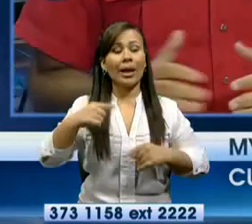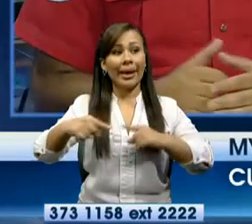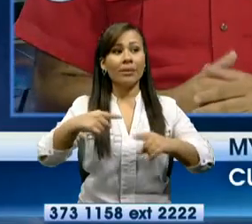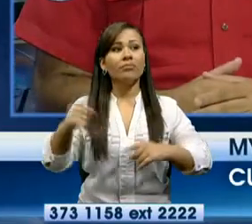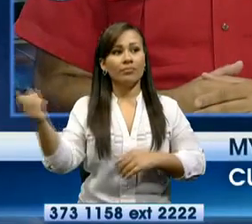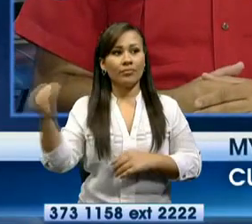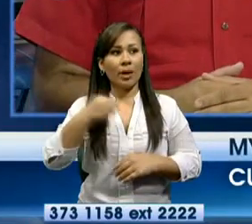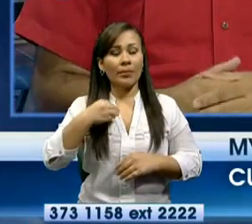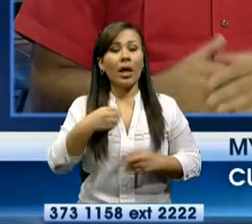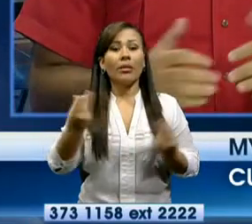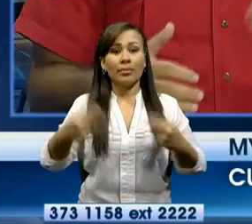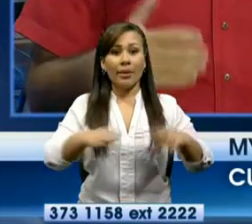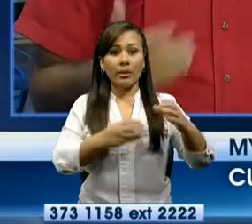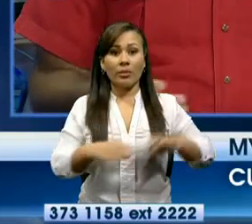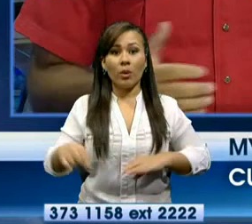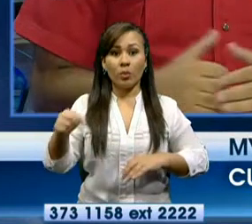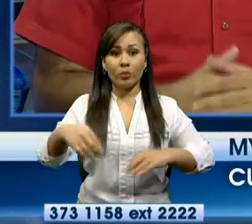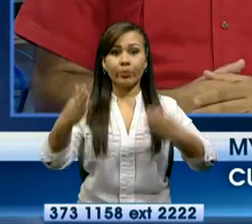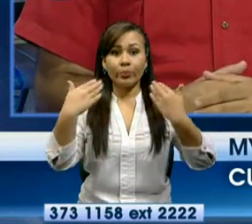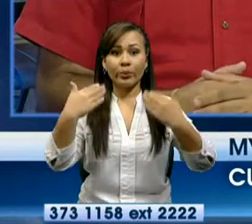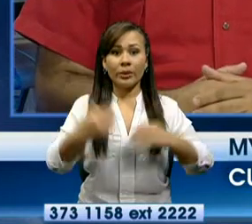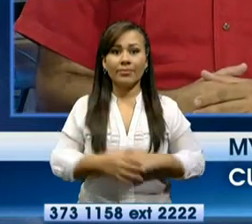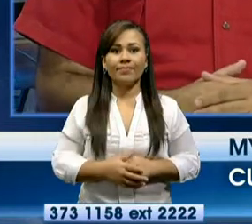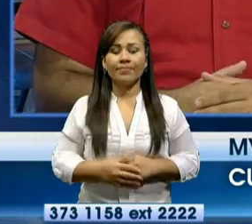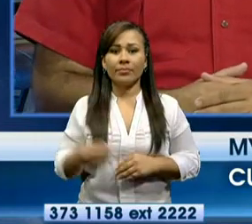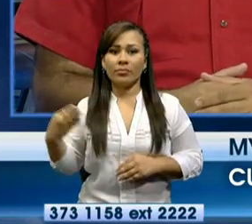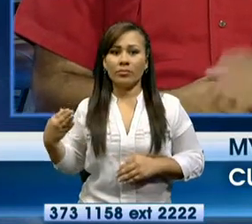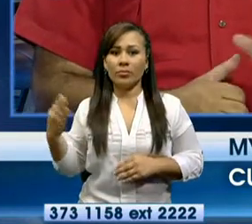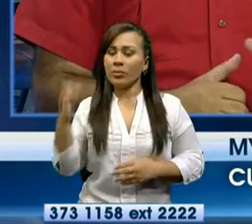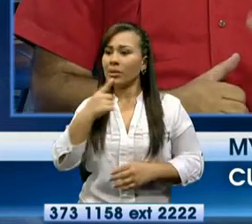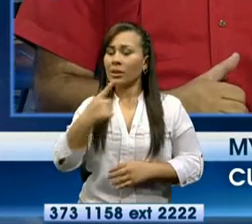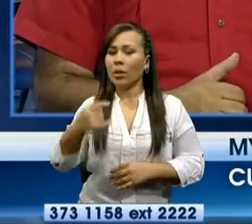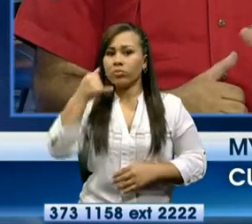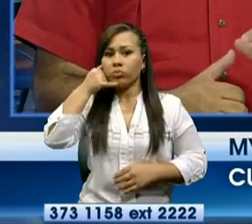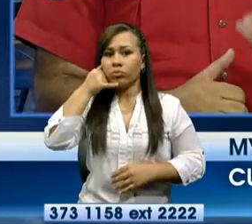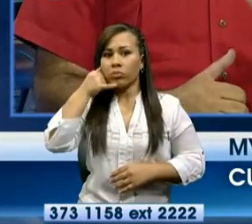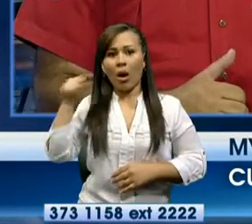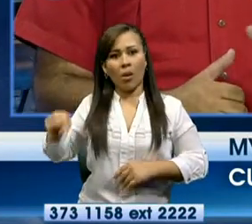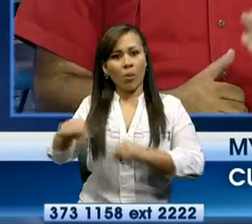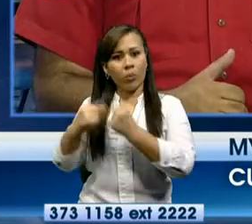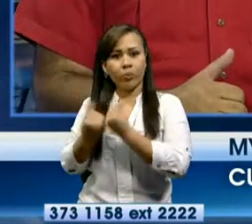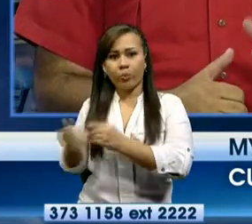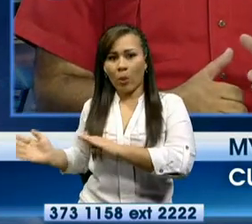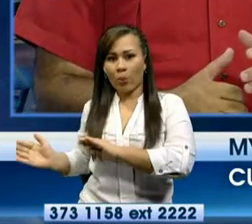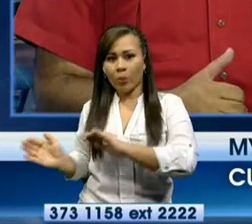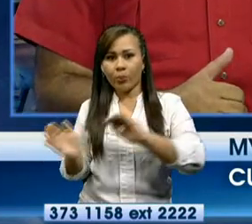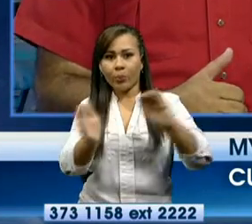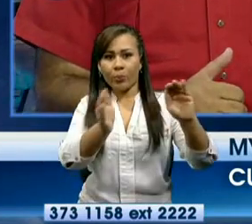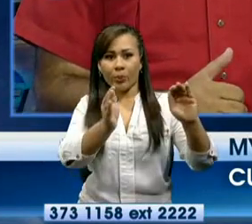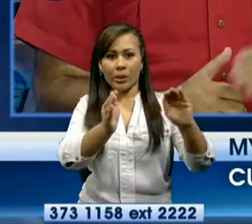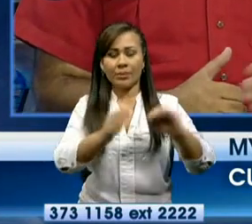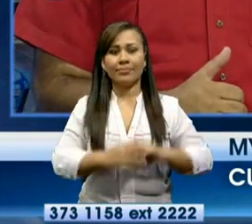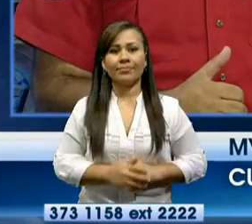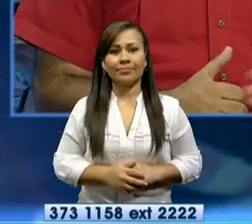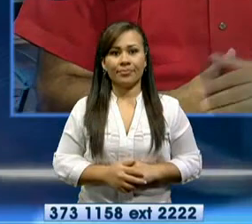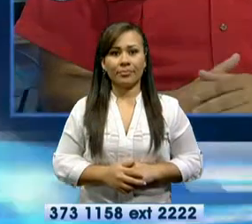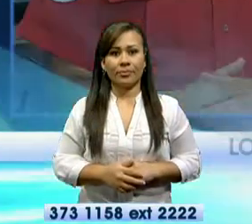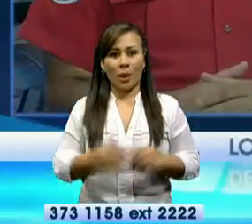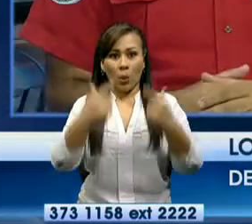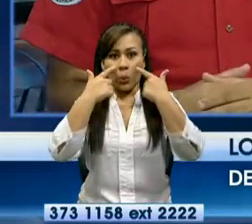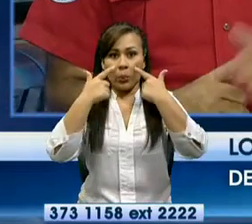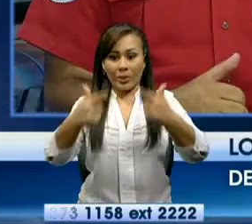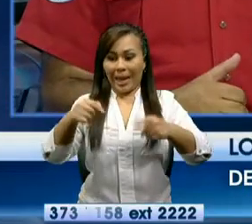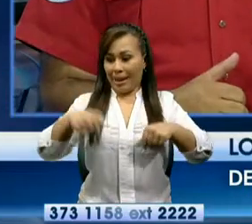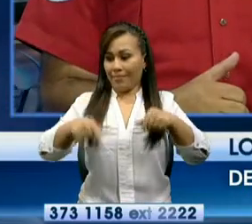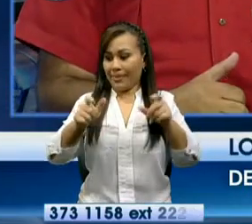teníamos el evento en Guayaquil, pues dispuso que salga un grupo, una parte, obviamente pues había que precautelar la seguridad de